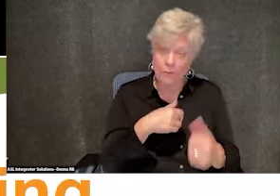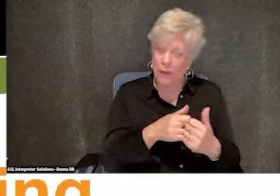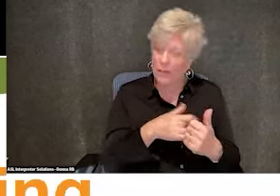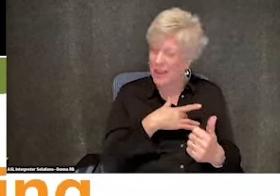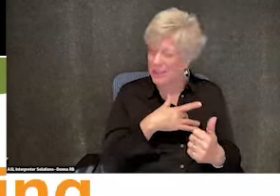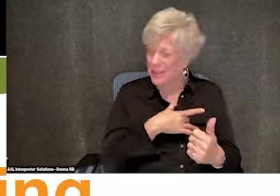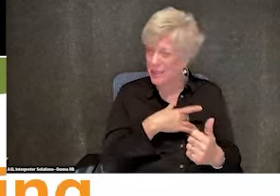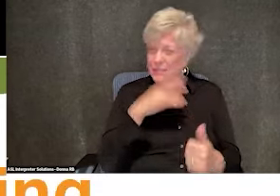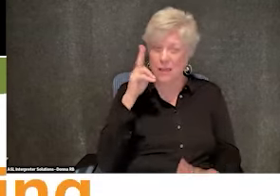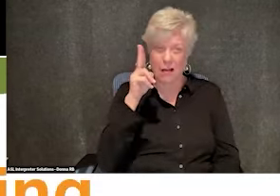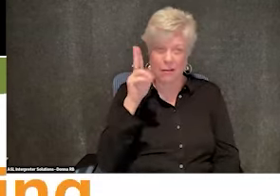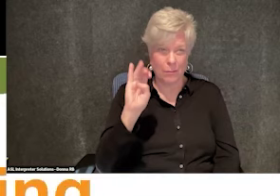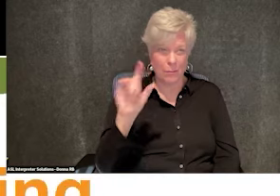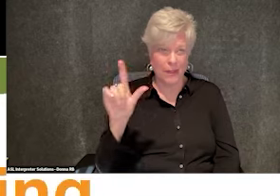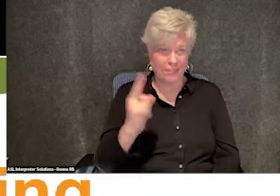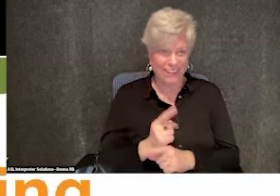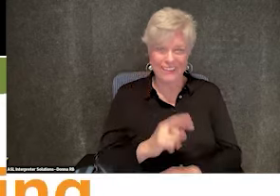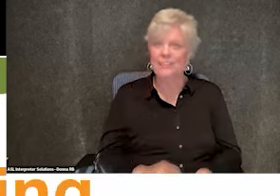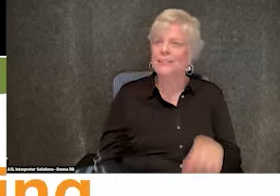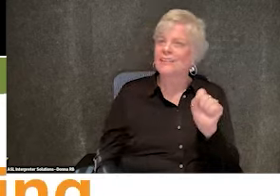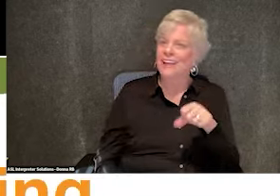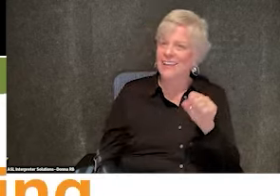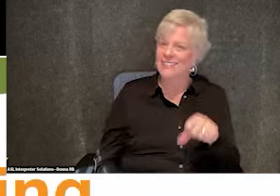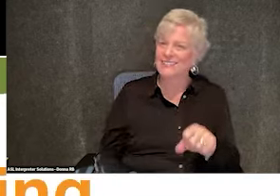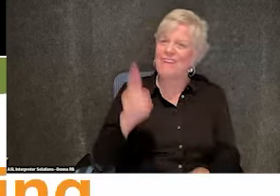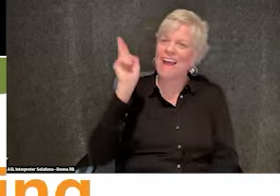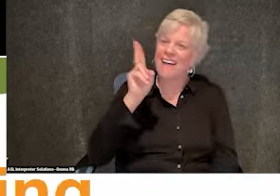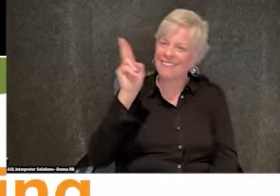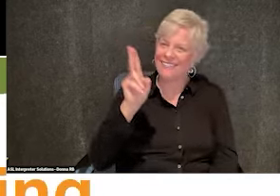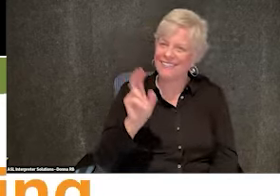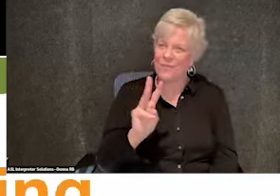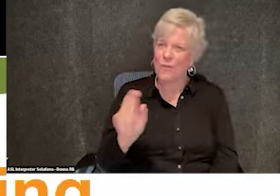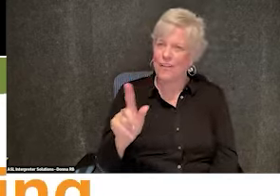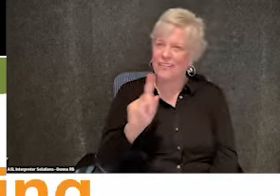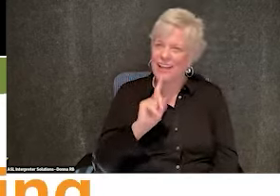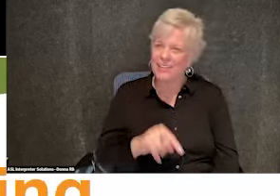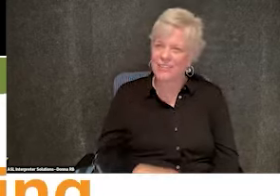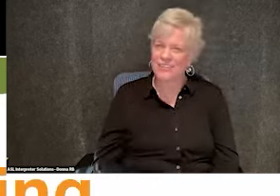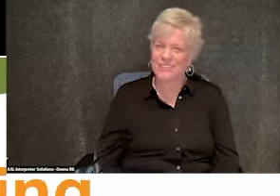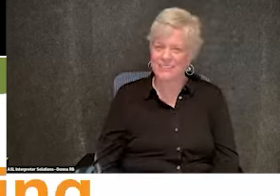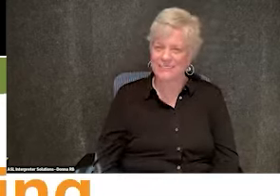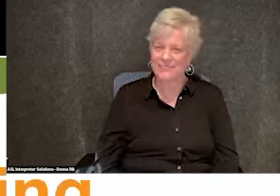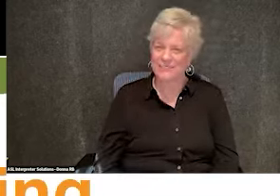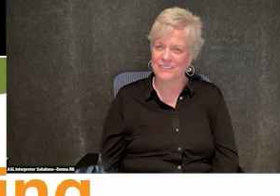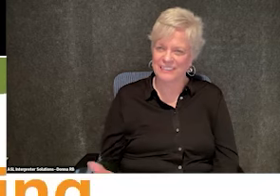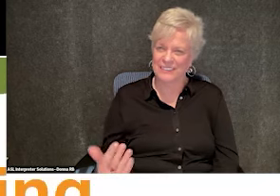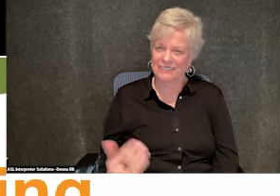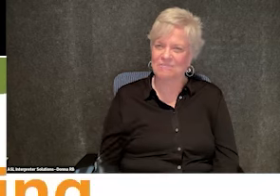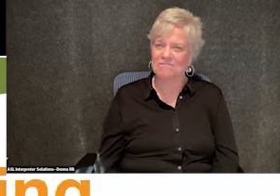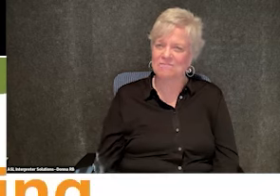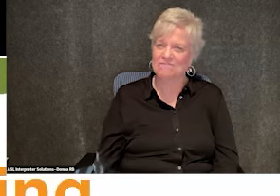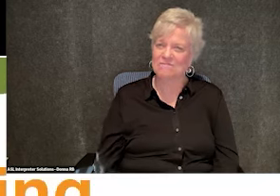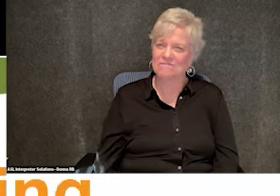Yo con mi tío hicimos uno de estos antes. Yo casi se me había olvidado. Él